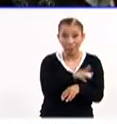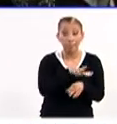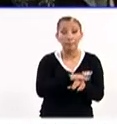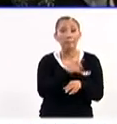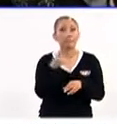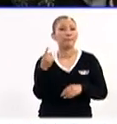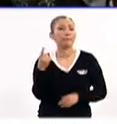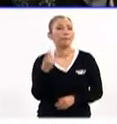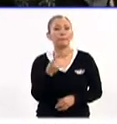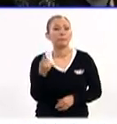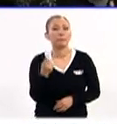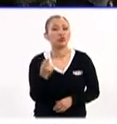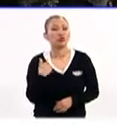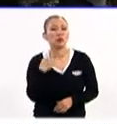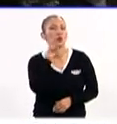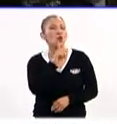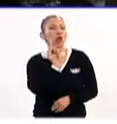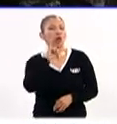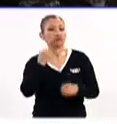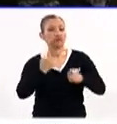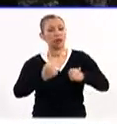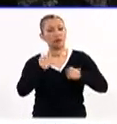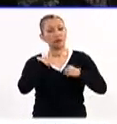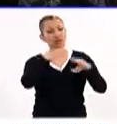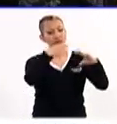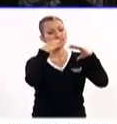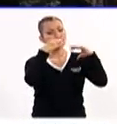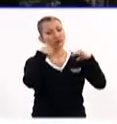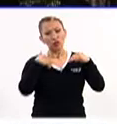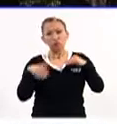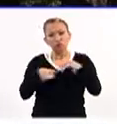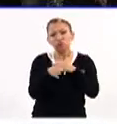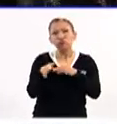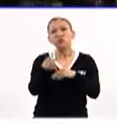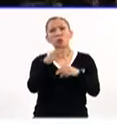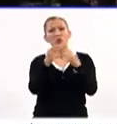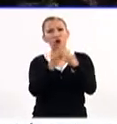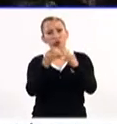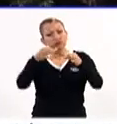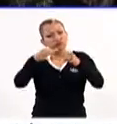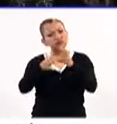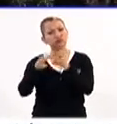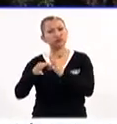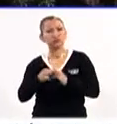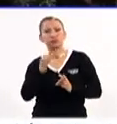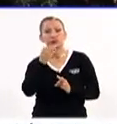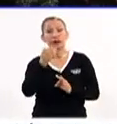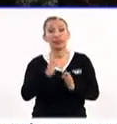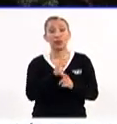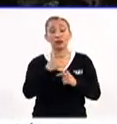porque pues son mujeres muy fuertes que me enseñaron a andar por el mundo con certeza, ¿no? Entonces crecer en Juchitán pues